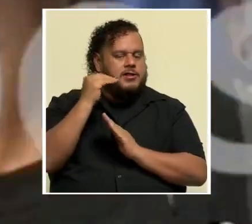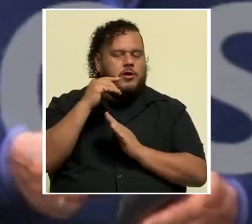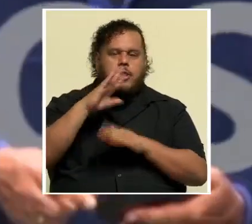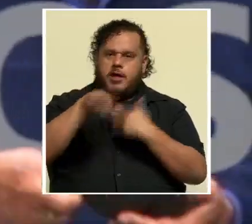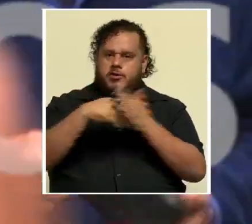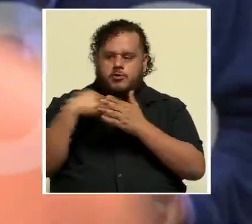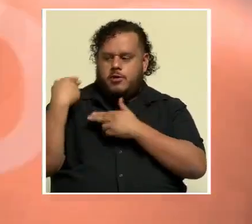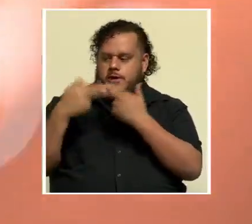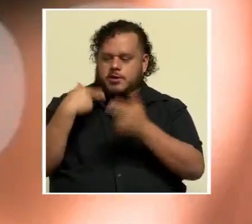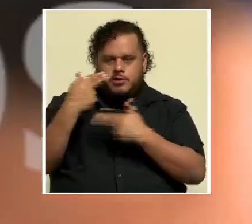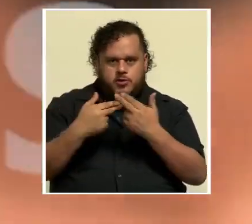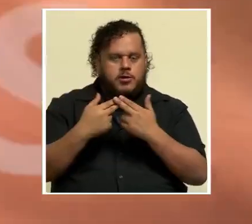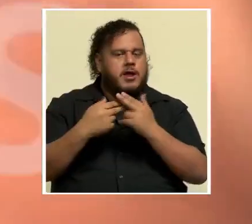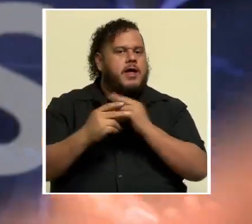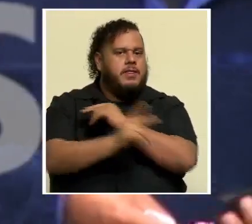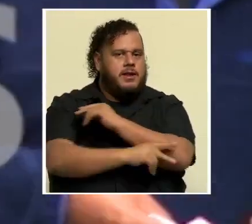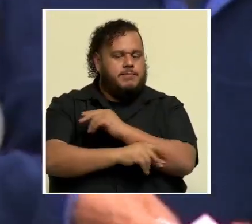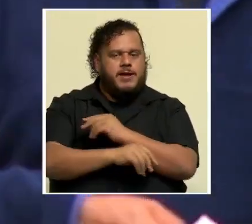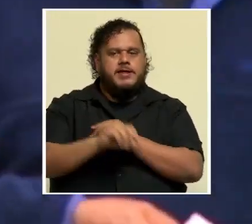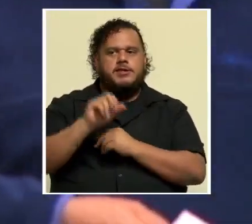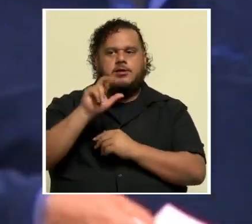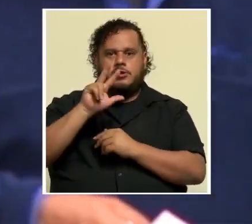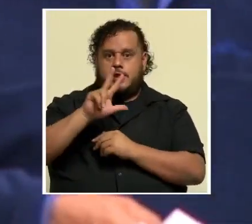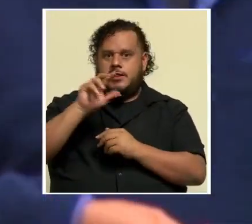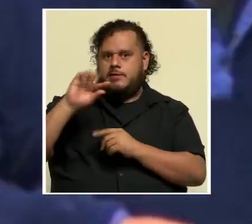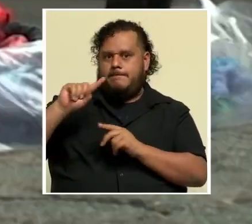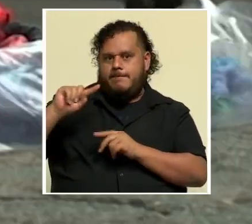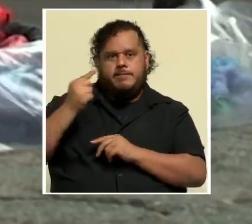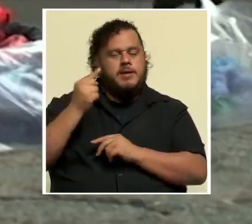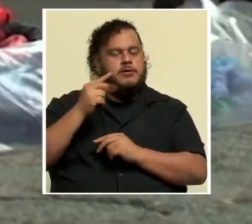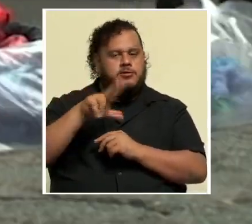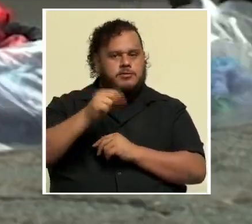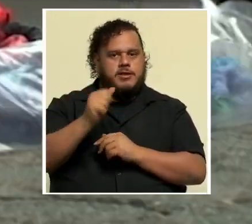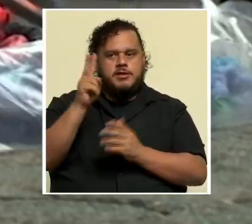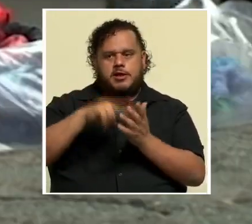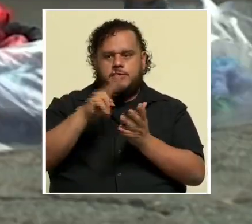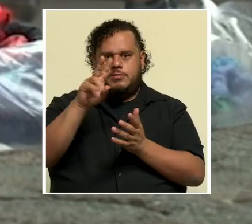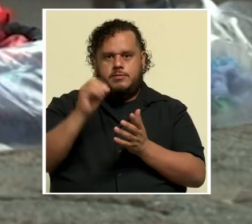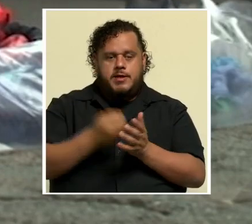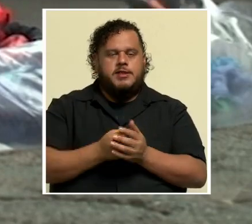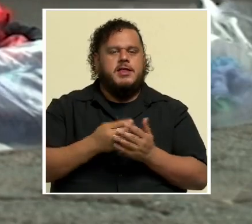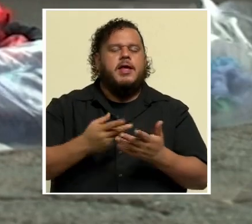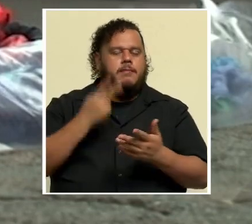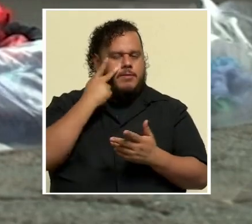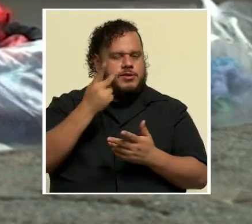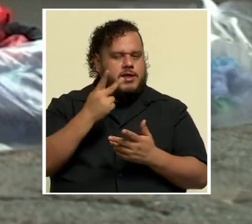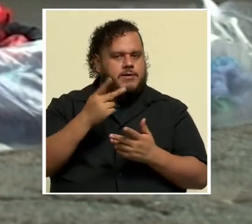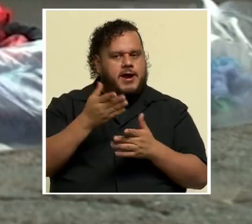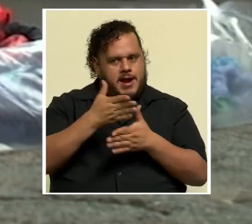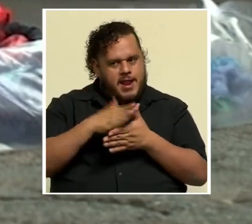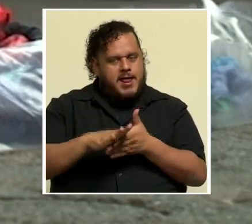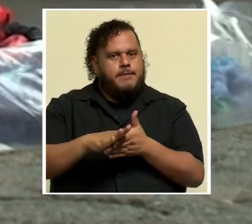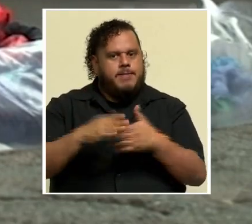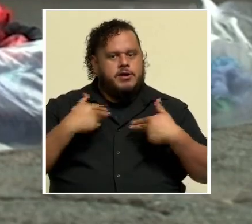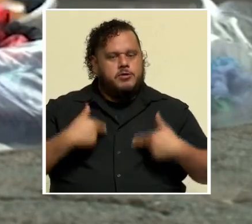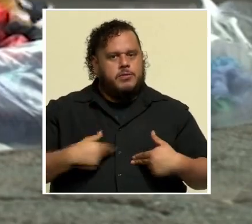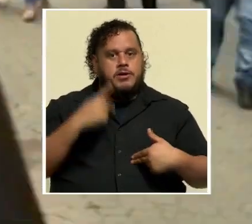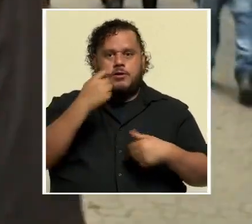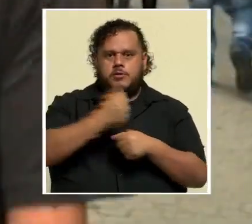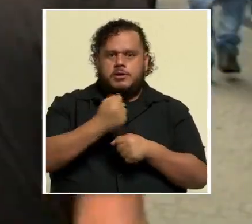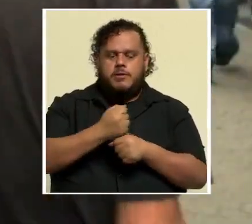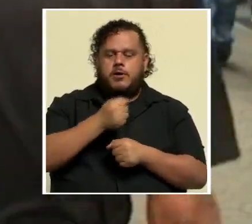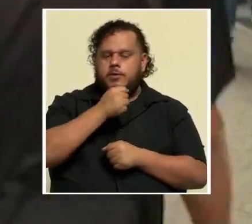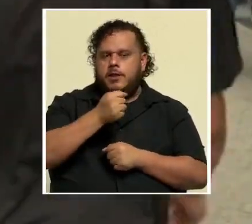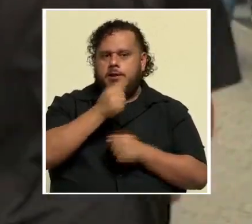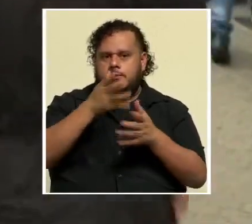en el segundo trimestre del 2020. Esta semana le mostraremos el lado humano de esta situación en un trabajo especial de la